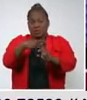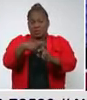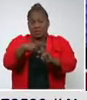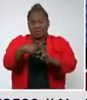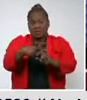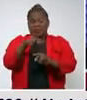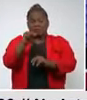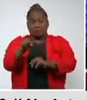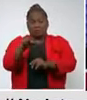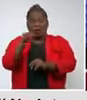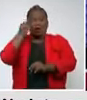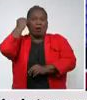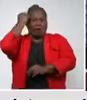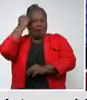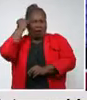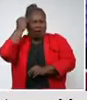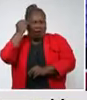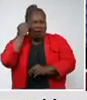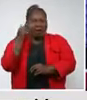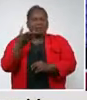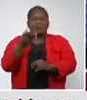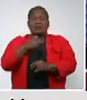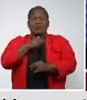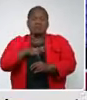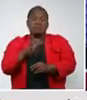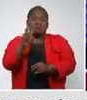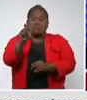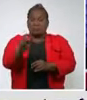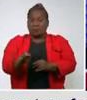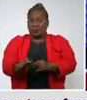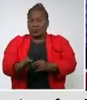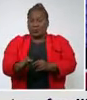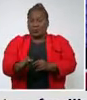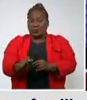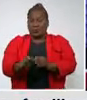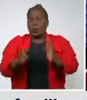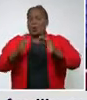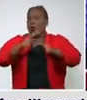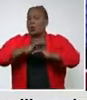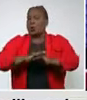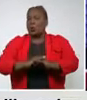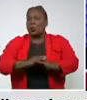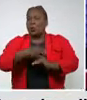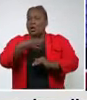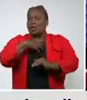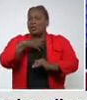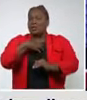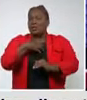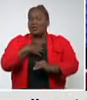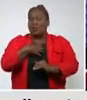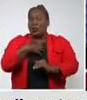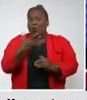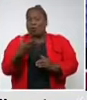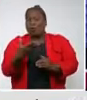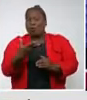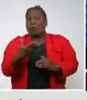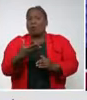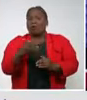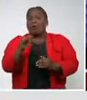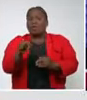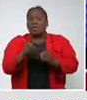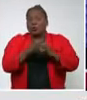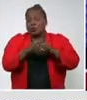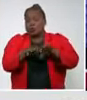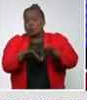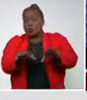epidemiológico. Si es una persona que no ha tenido un elemento epidemiológico importante que hable de transmisión,